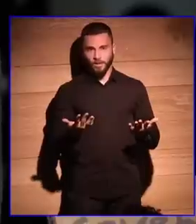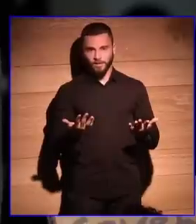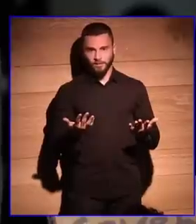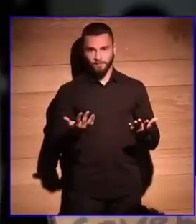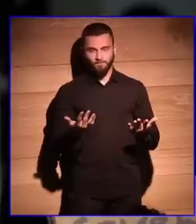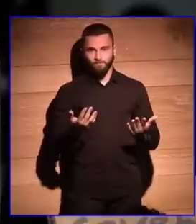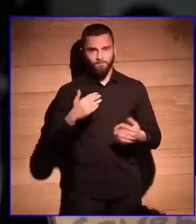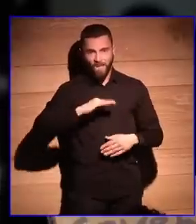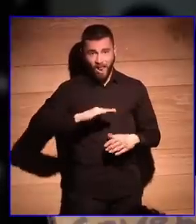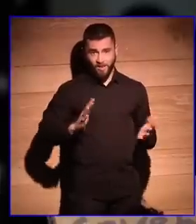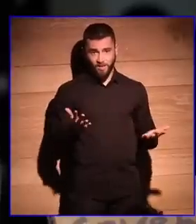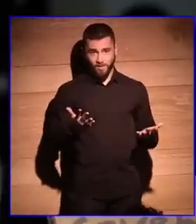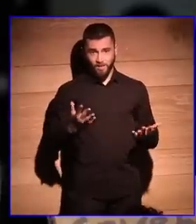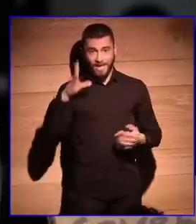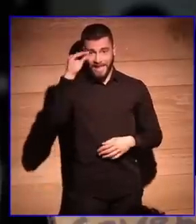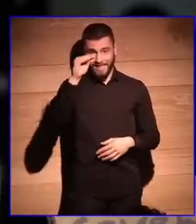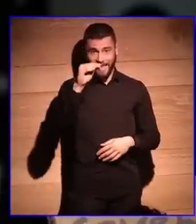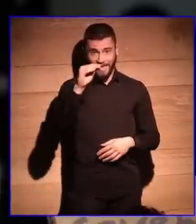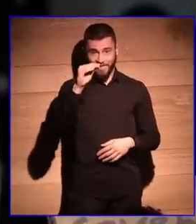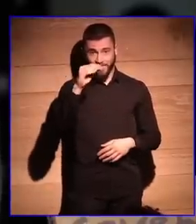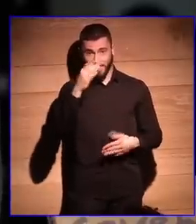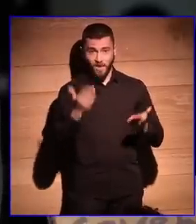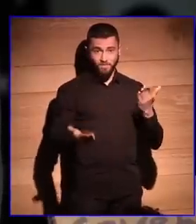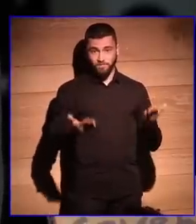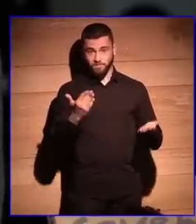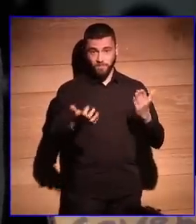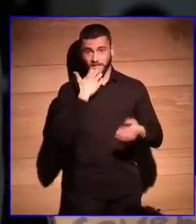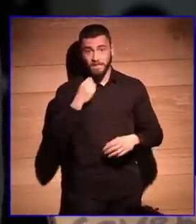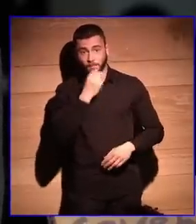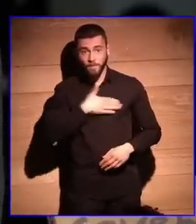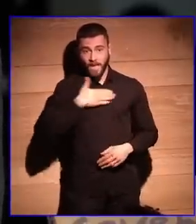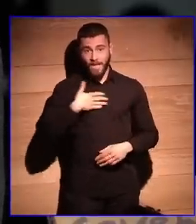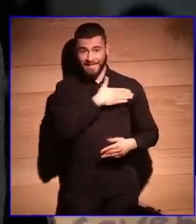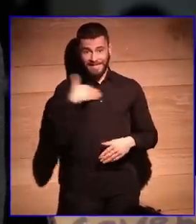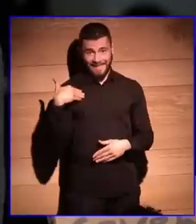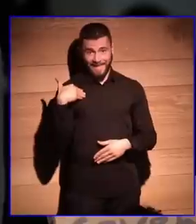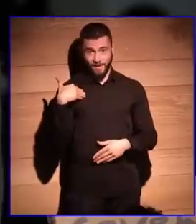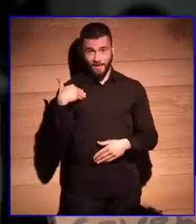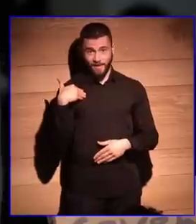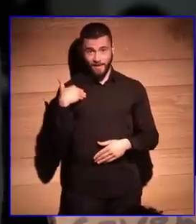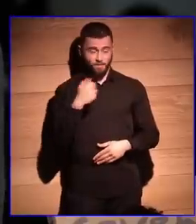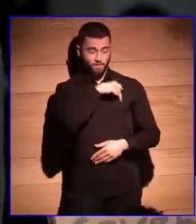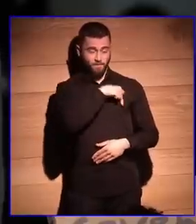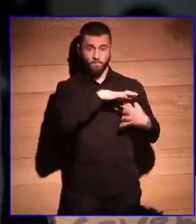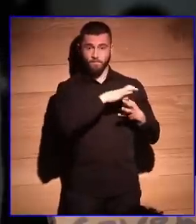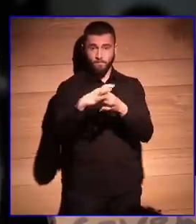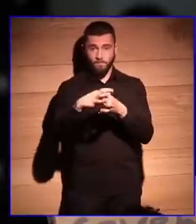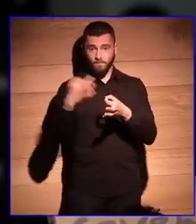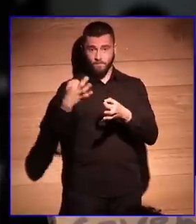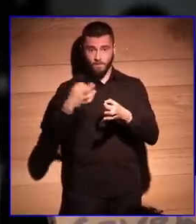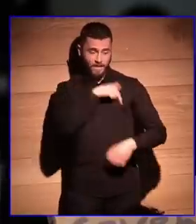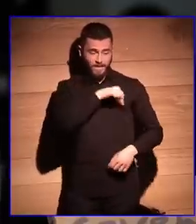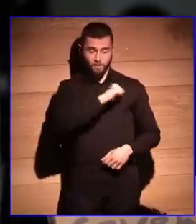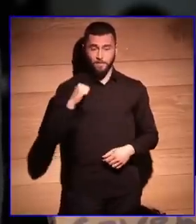maldición. Y la inteligencia solo puede ser sostenida, si quiere derivar hacia el bien, desde la moral o desde la posesión de una ética